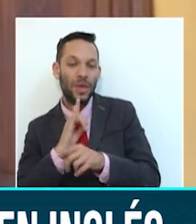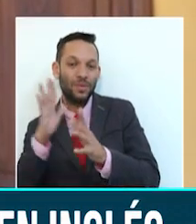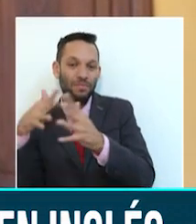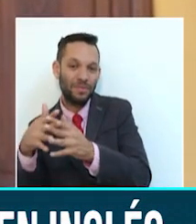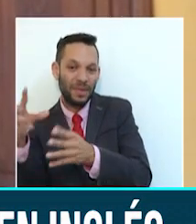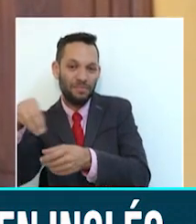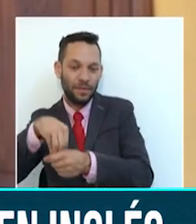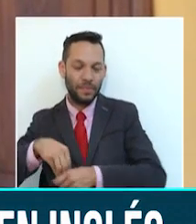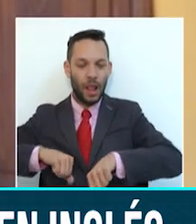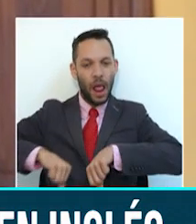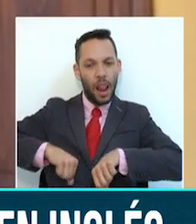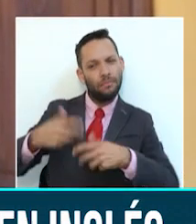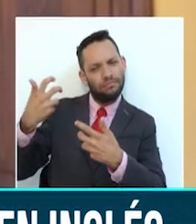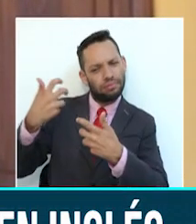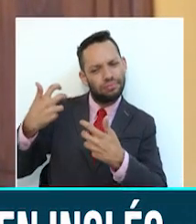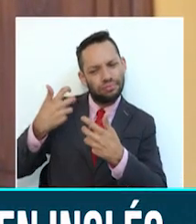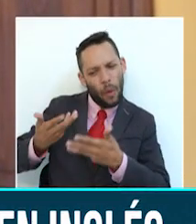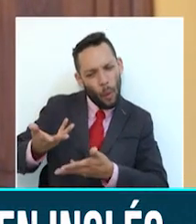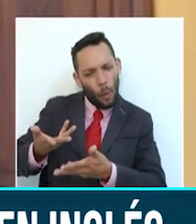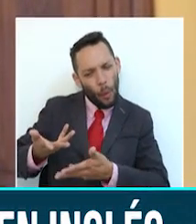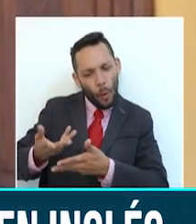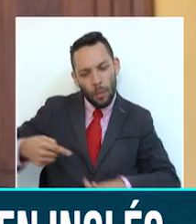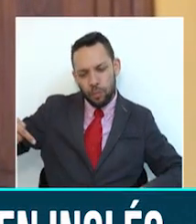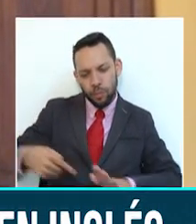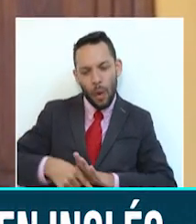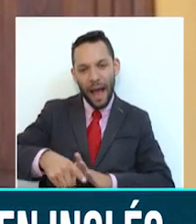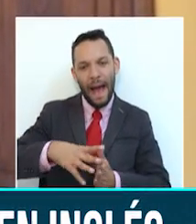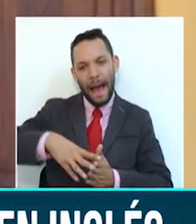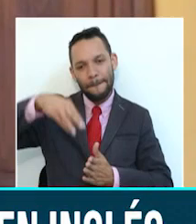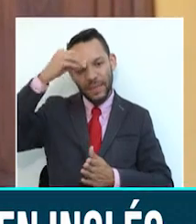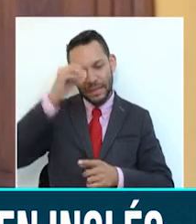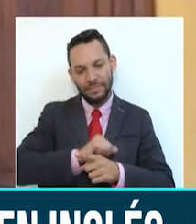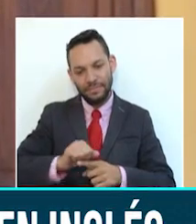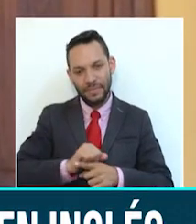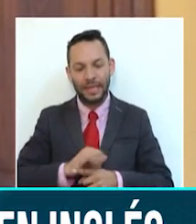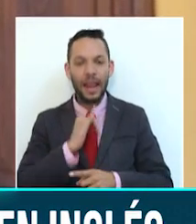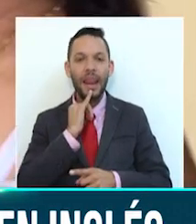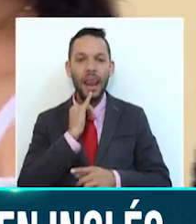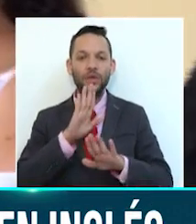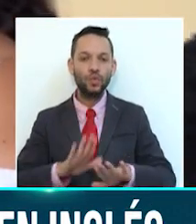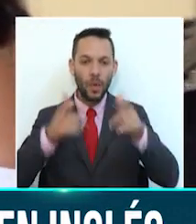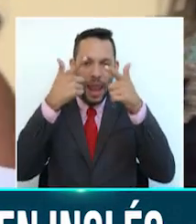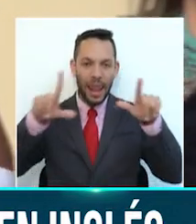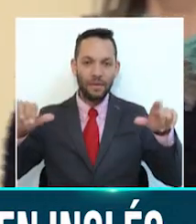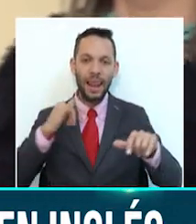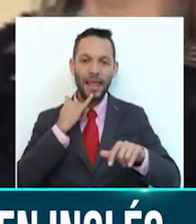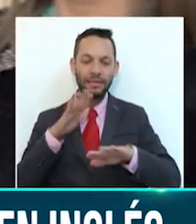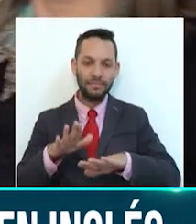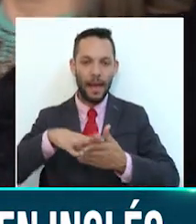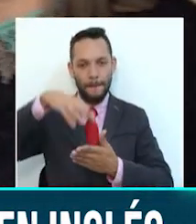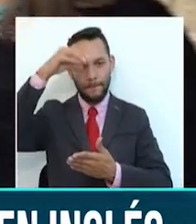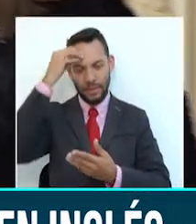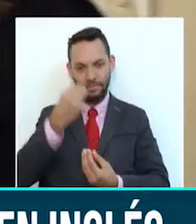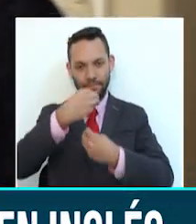hacer inmersiones en el aprendizaje o en la profundización del aprendizaje de la lengua inglesa. En esta oportunidad,